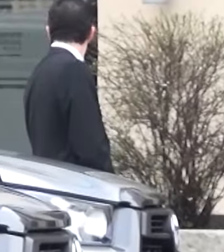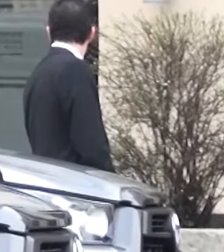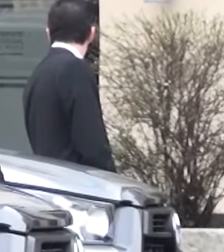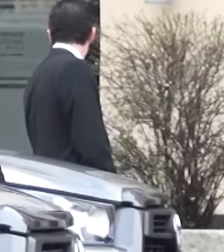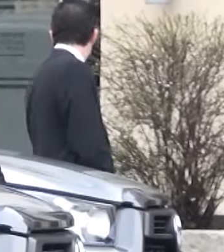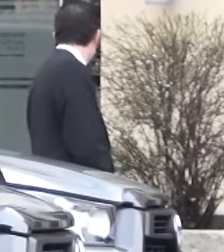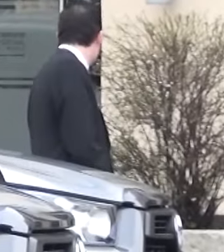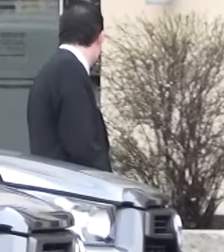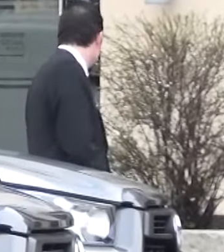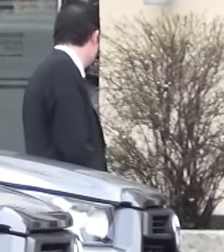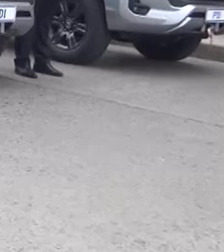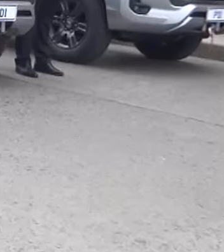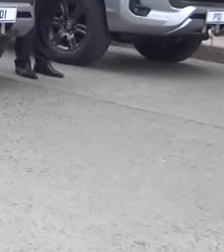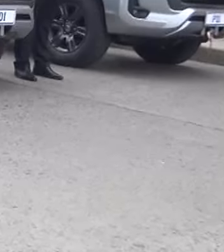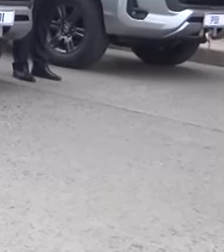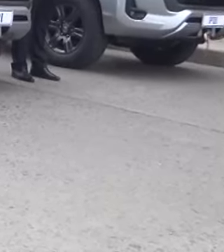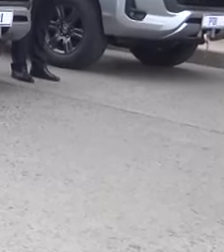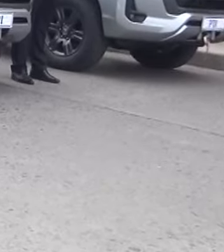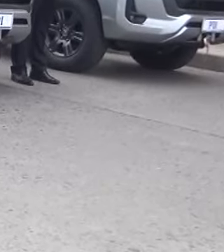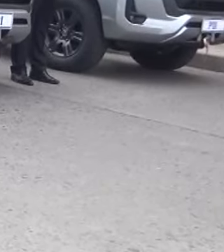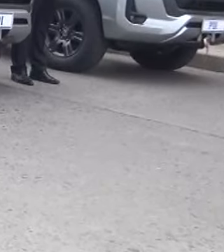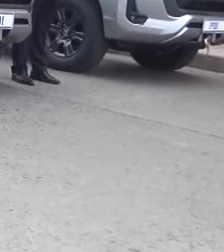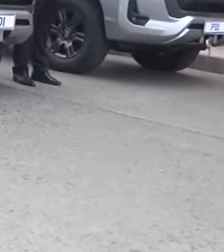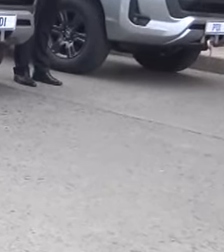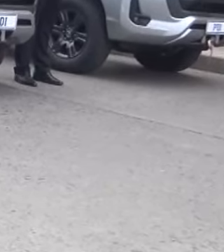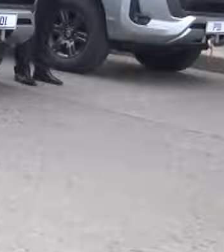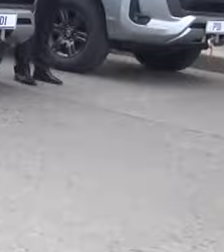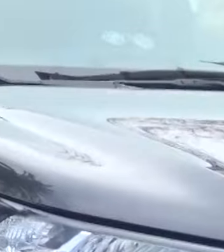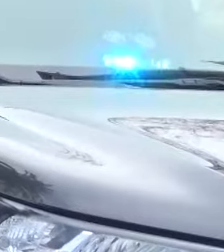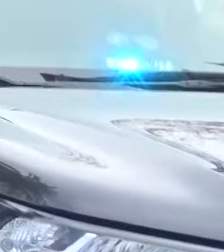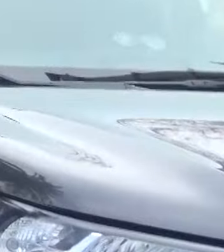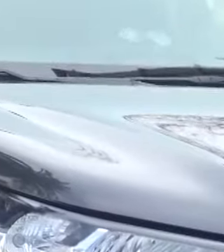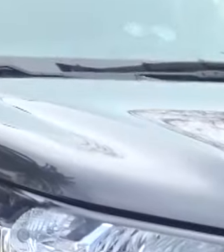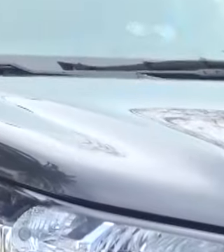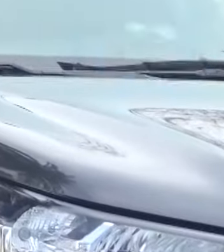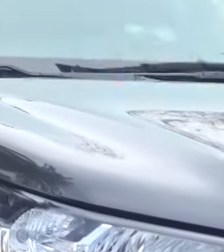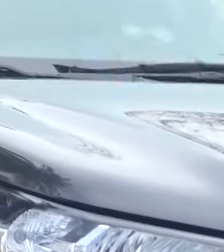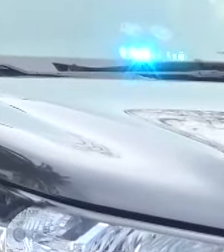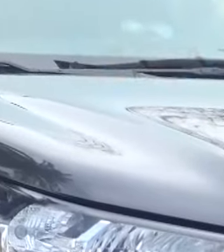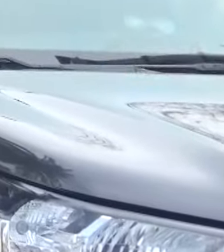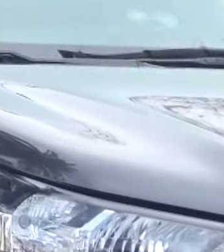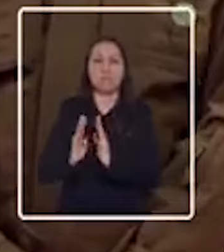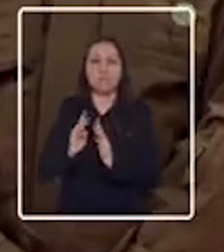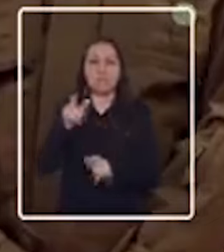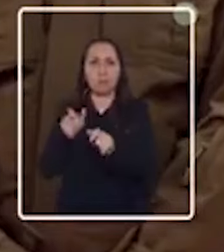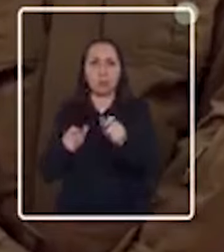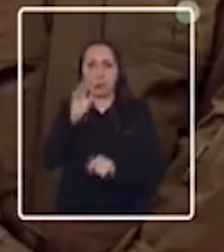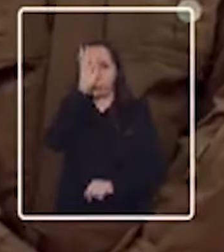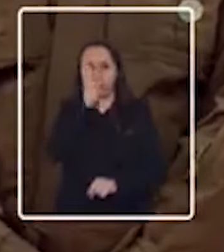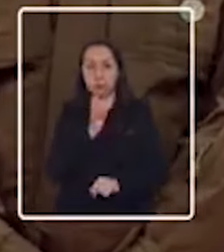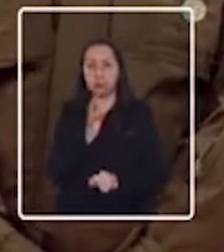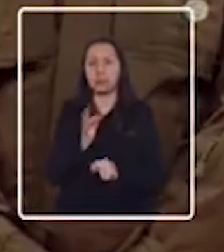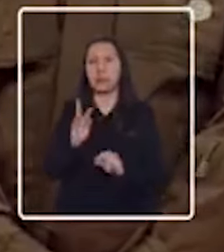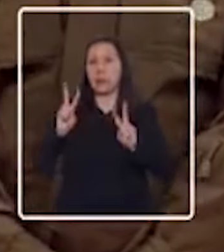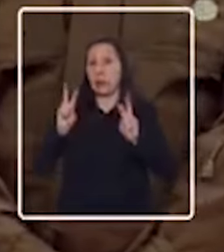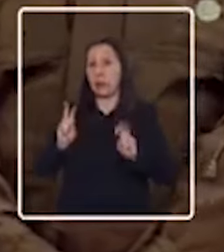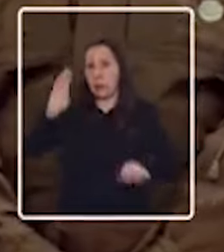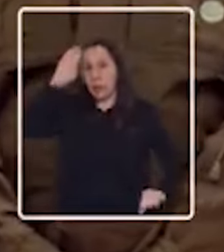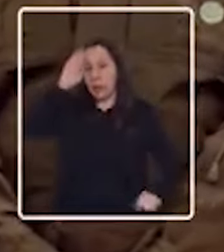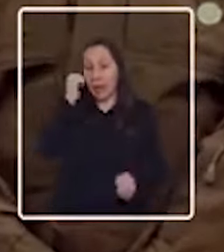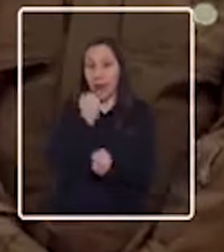Investigaciones, se mejorarán las capacidades de control de armamento que circula en las calles. En el caso de